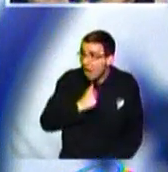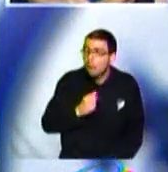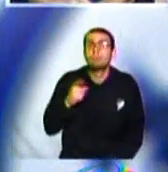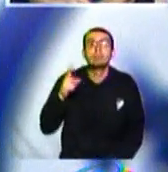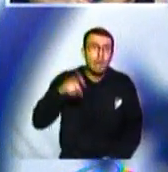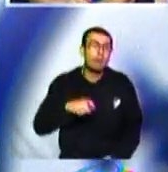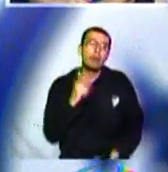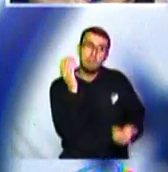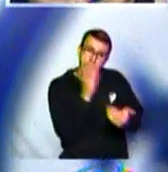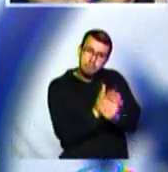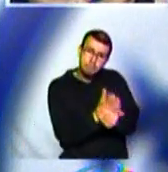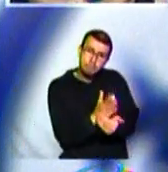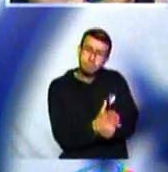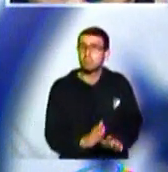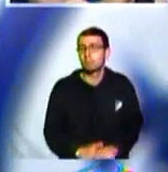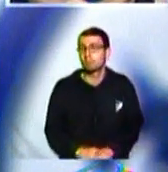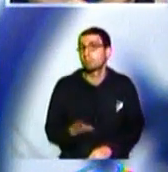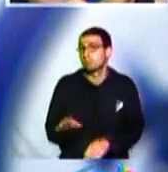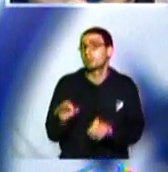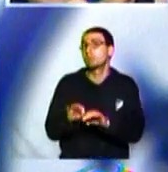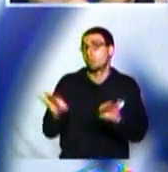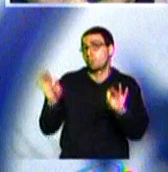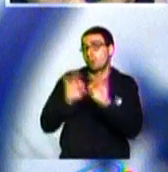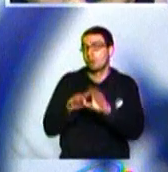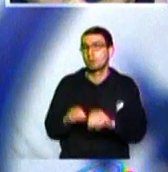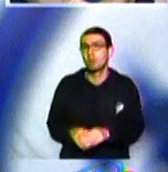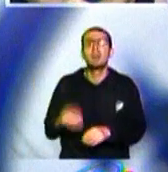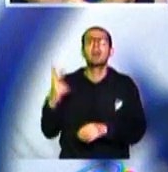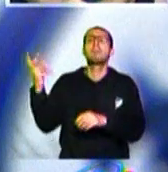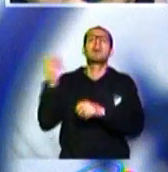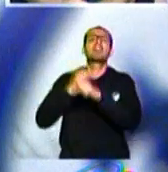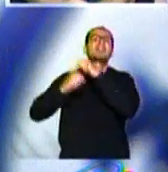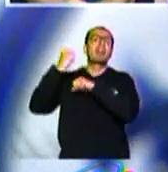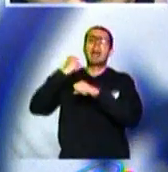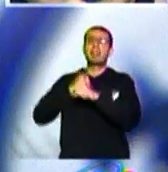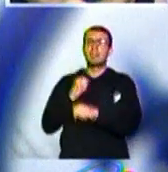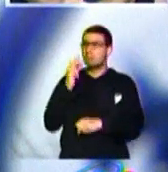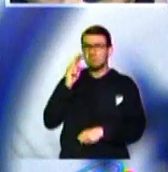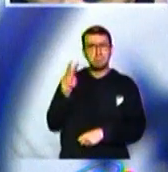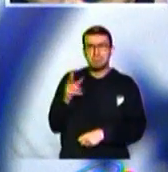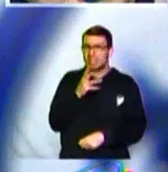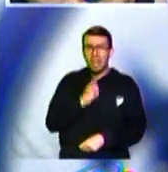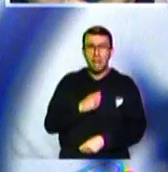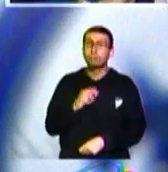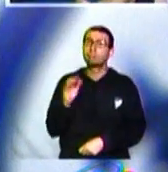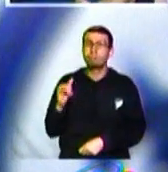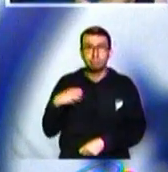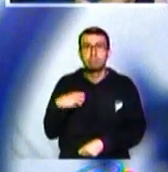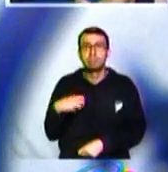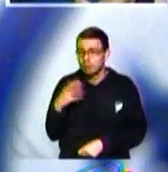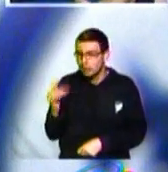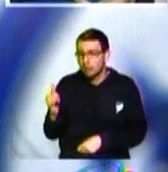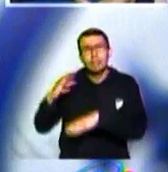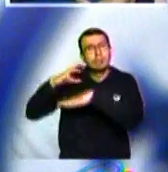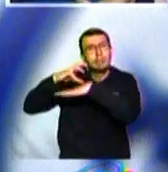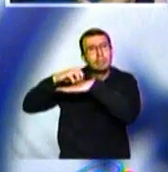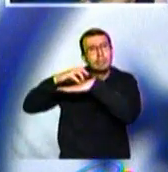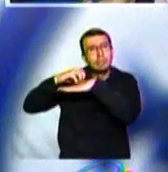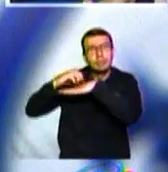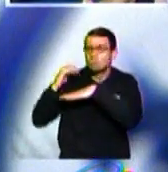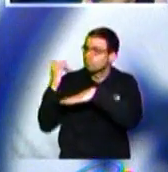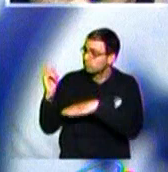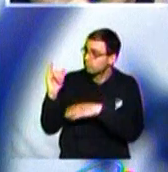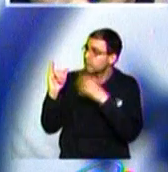Esto es una patología que hace 20 años poco se veía en nuestro medio, que es el herpes genital. Es el mismo herpes que aparece acá con